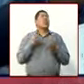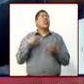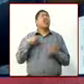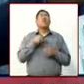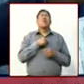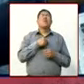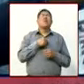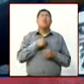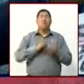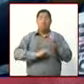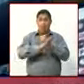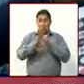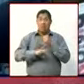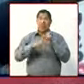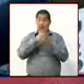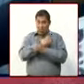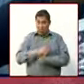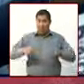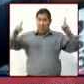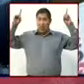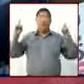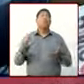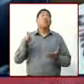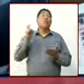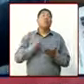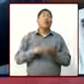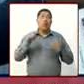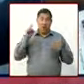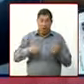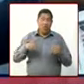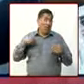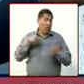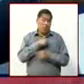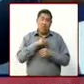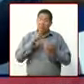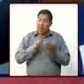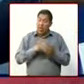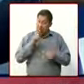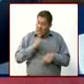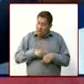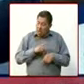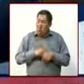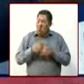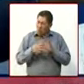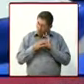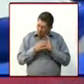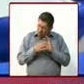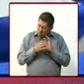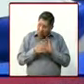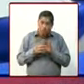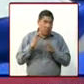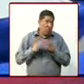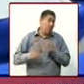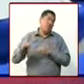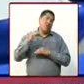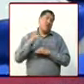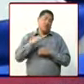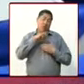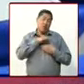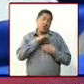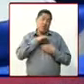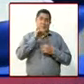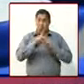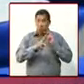queremos preservar la democracia y por eso tenemos que estar en este momento unidos, por encima de los